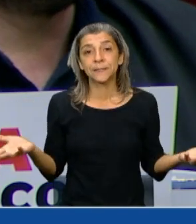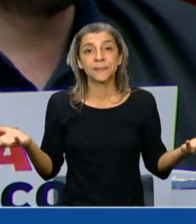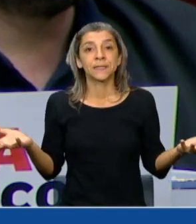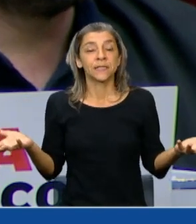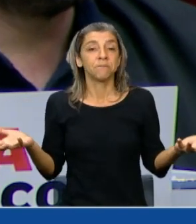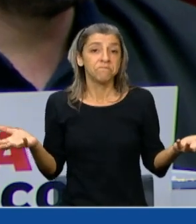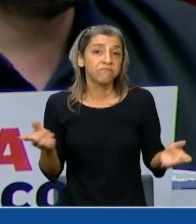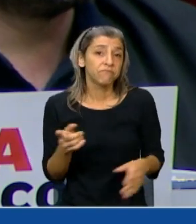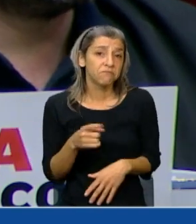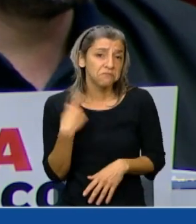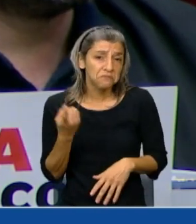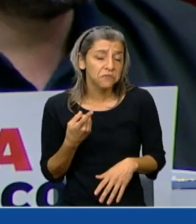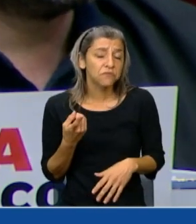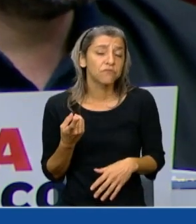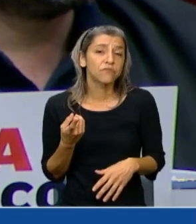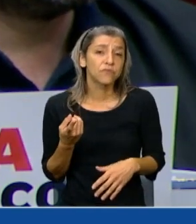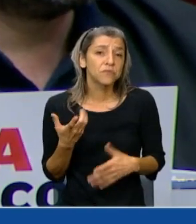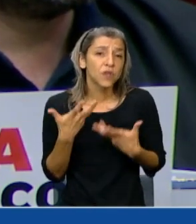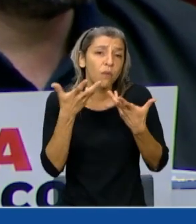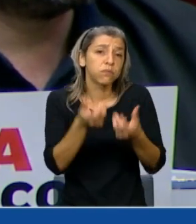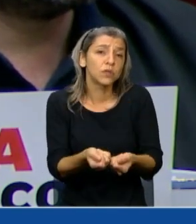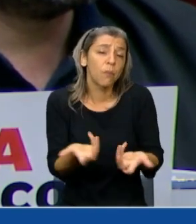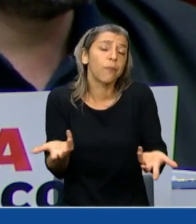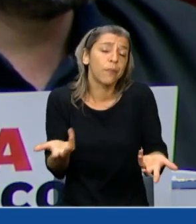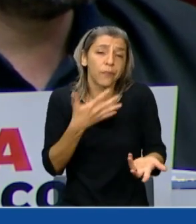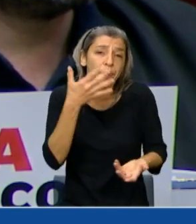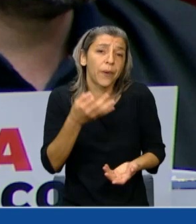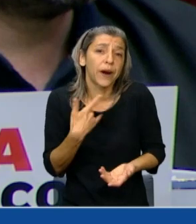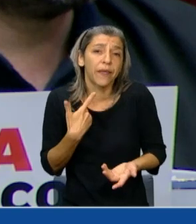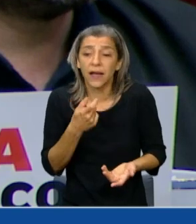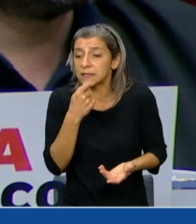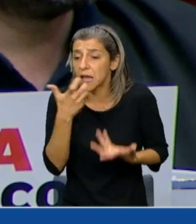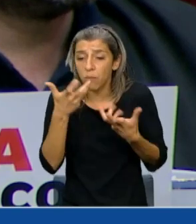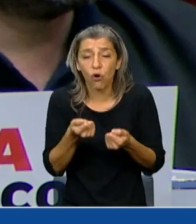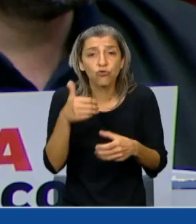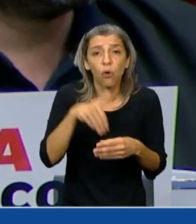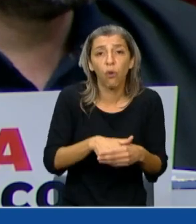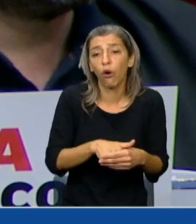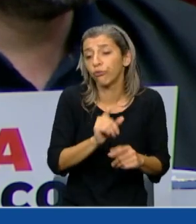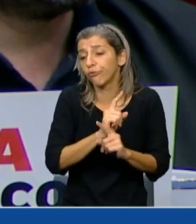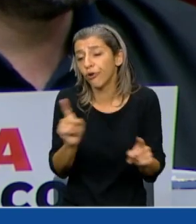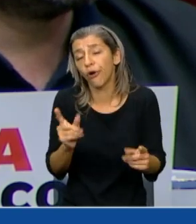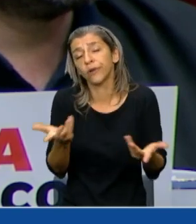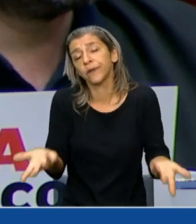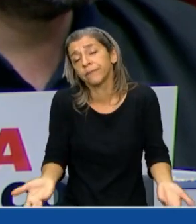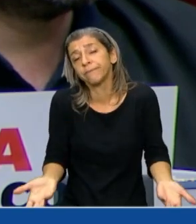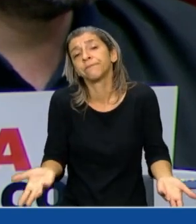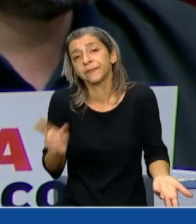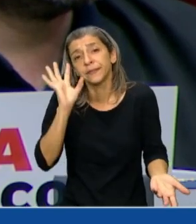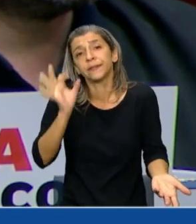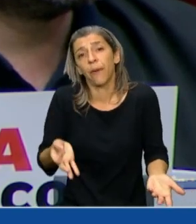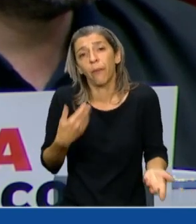Simplemente la vamos a acompañar porque si no, el problema es que efectivamente se van a ratificar